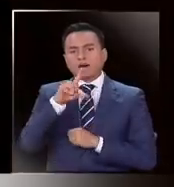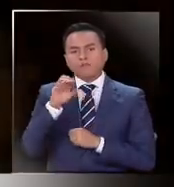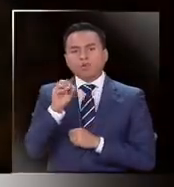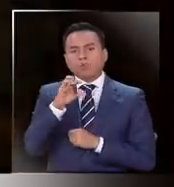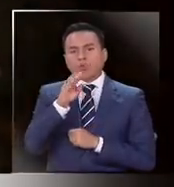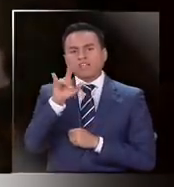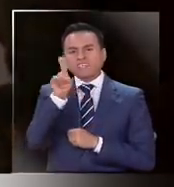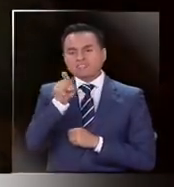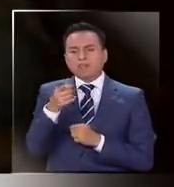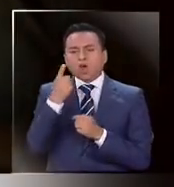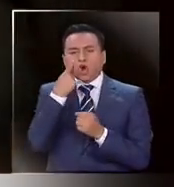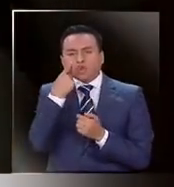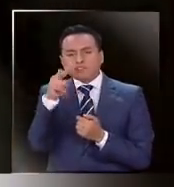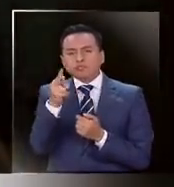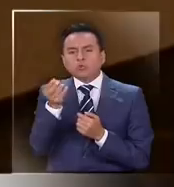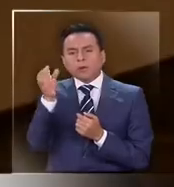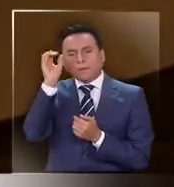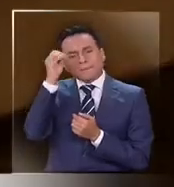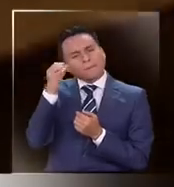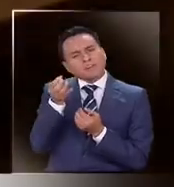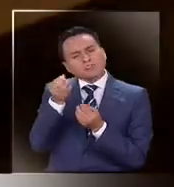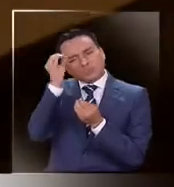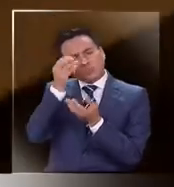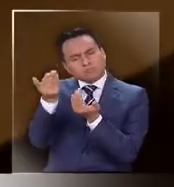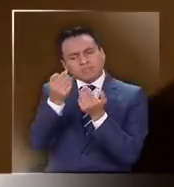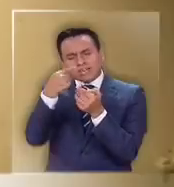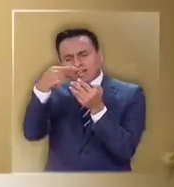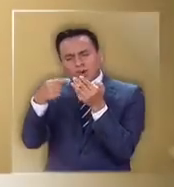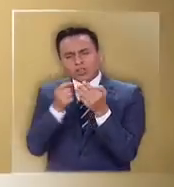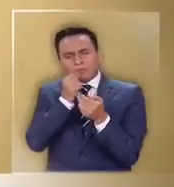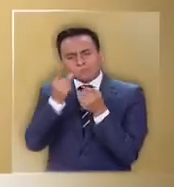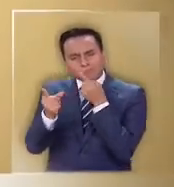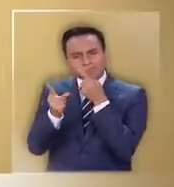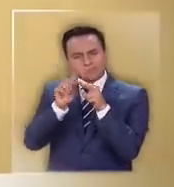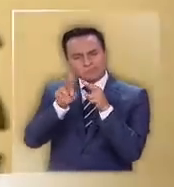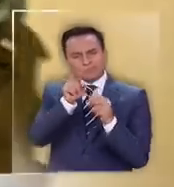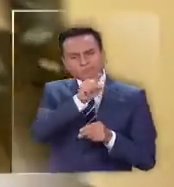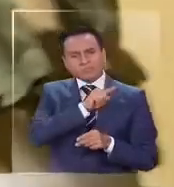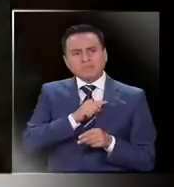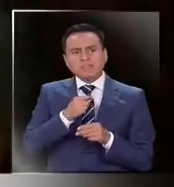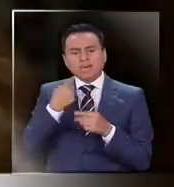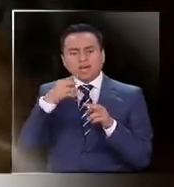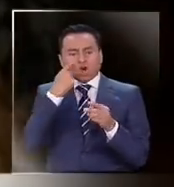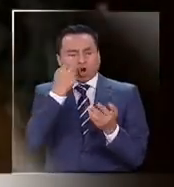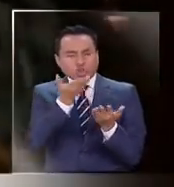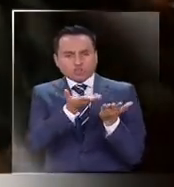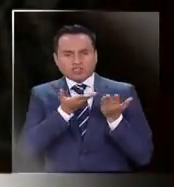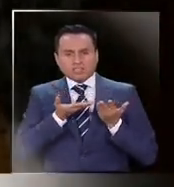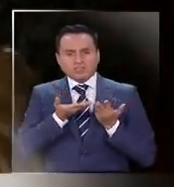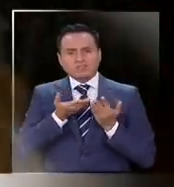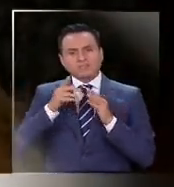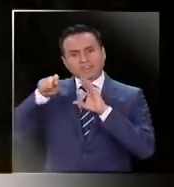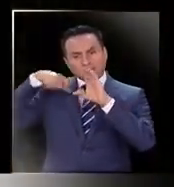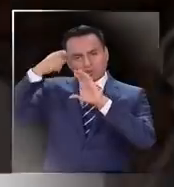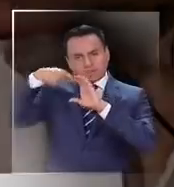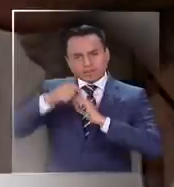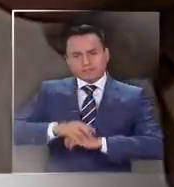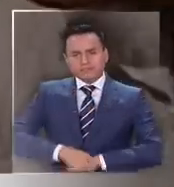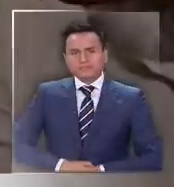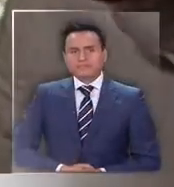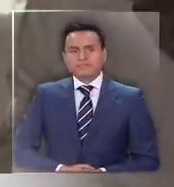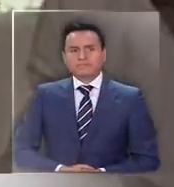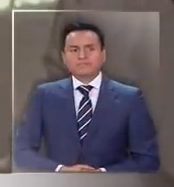Bulnes para conocer su versión frente a cada una de las acusaciones que hemos conocido en este reportaje.